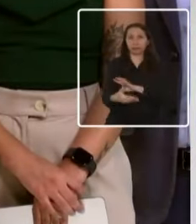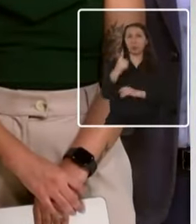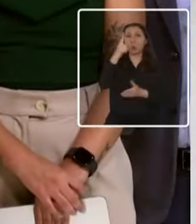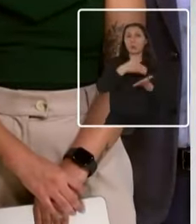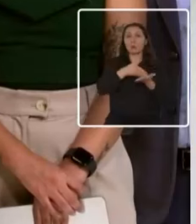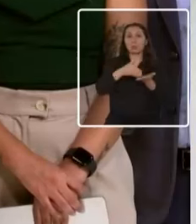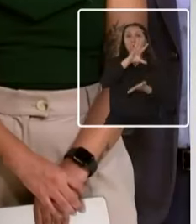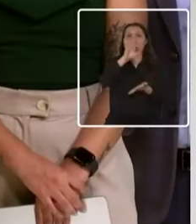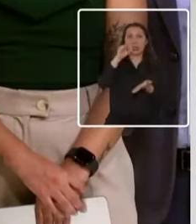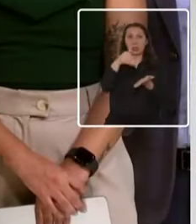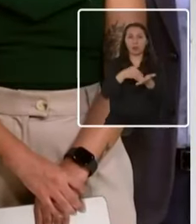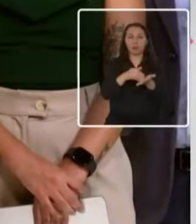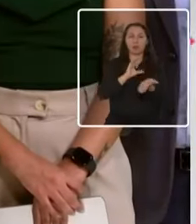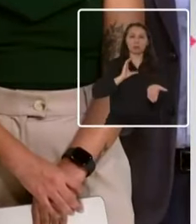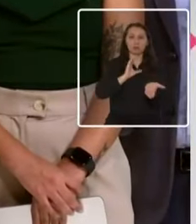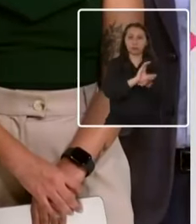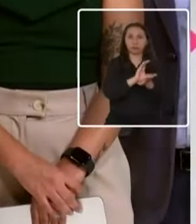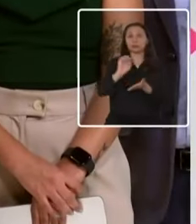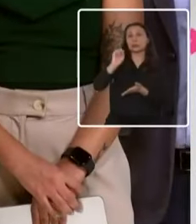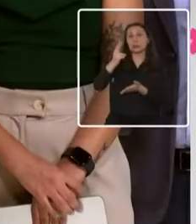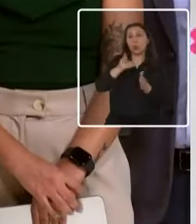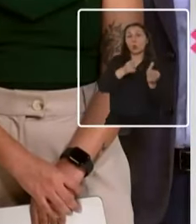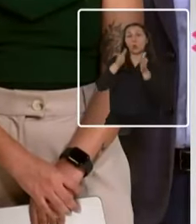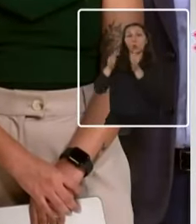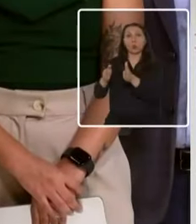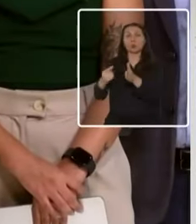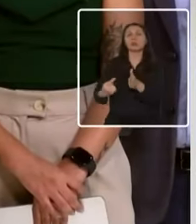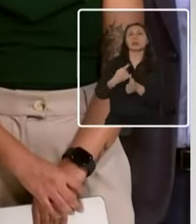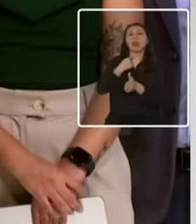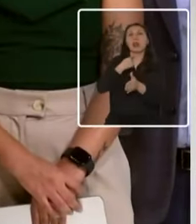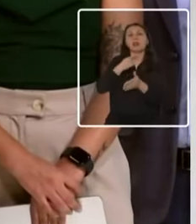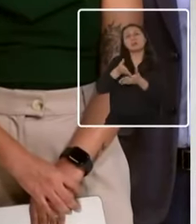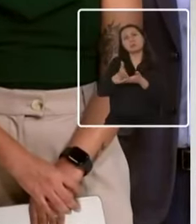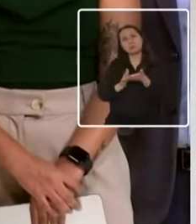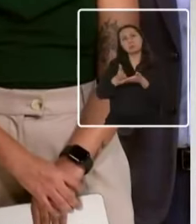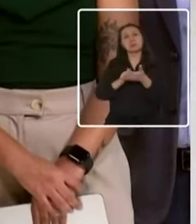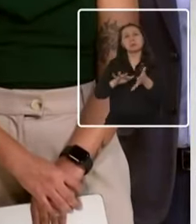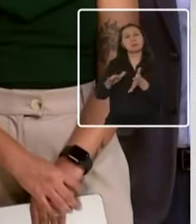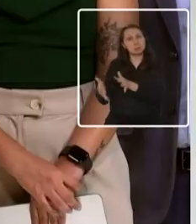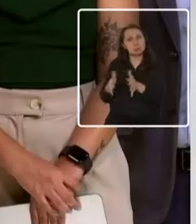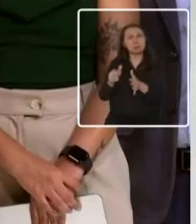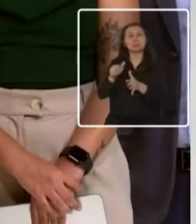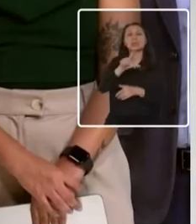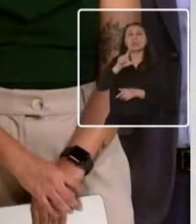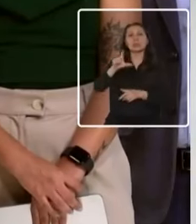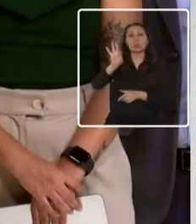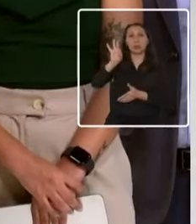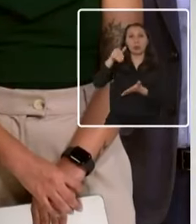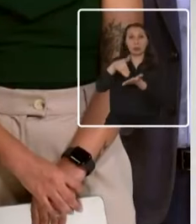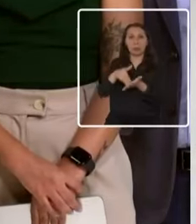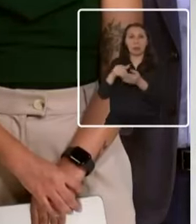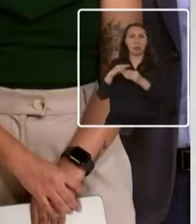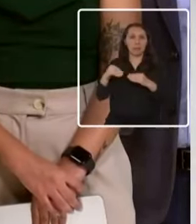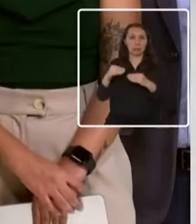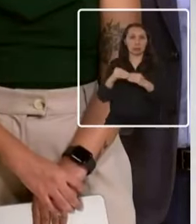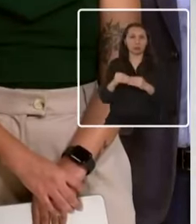de 1.500.000 pesos, y un segundo tramo de afectación moderada, quiero de 750.000